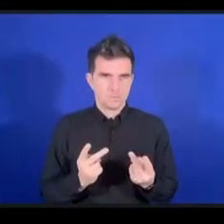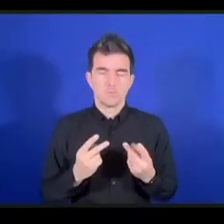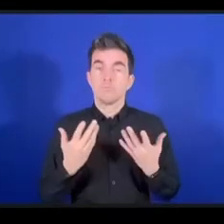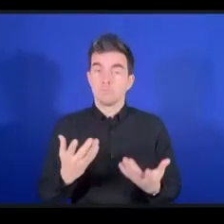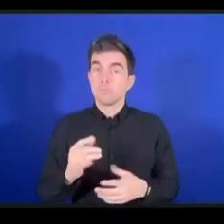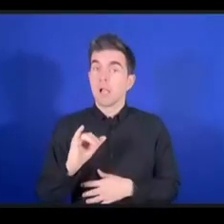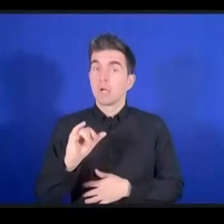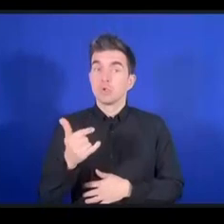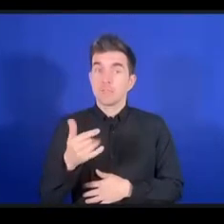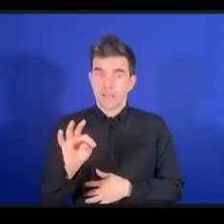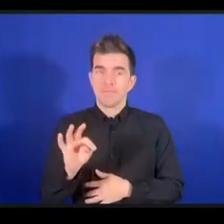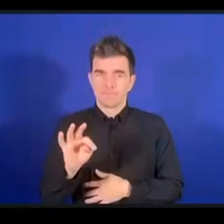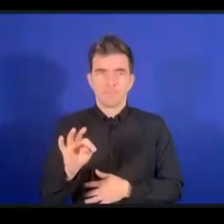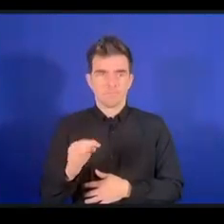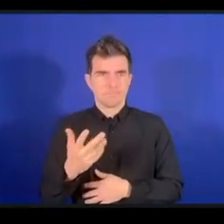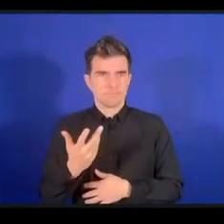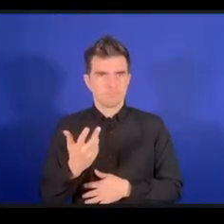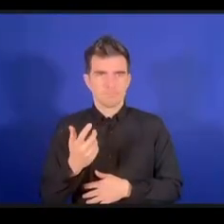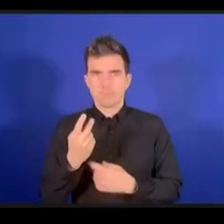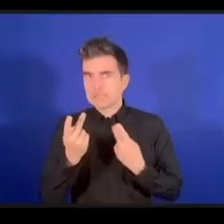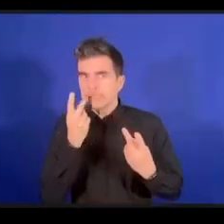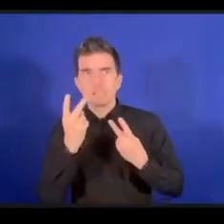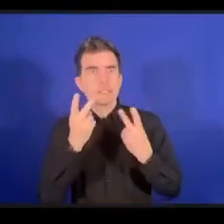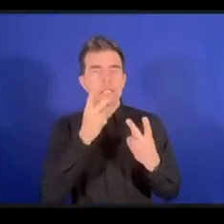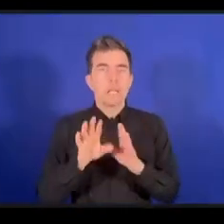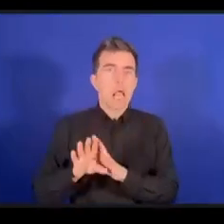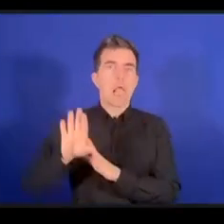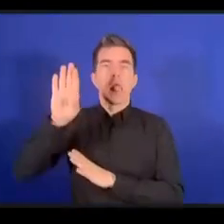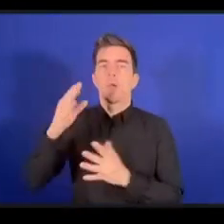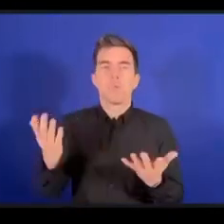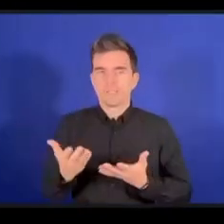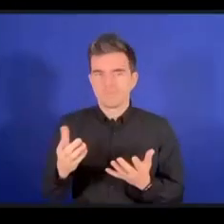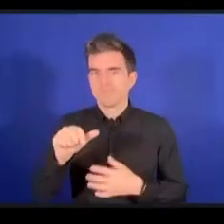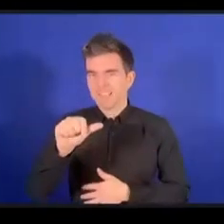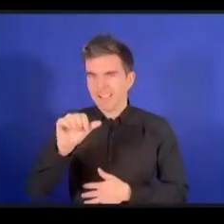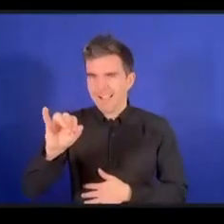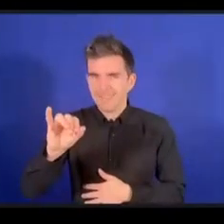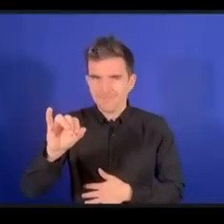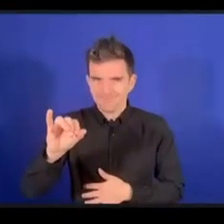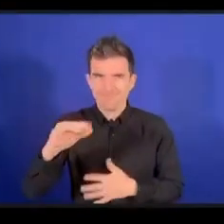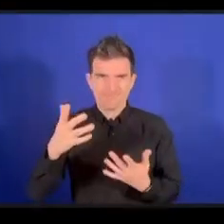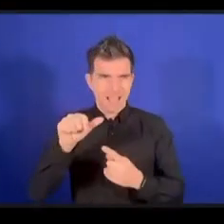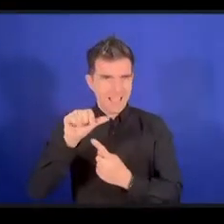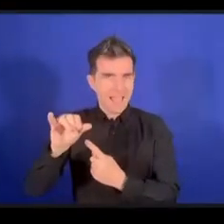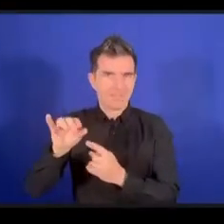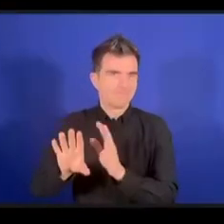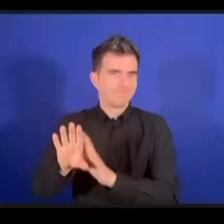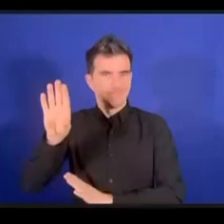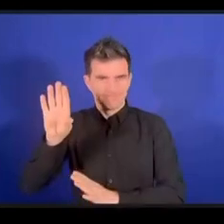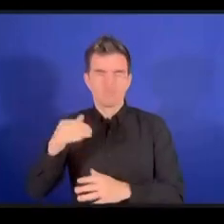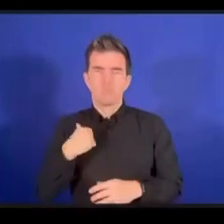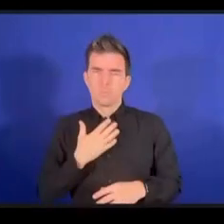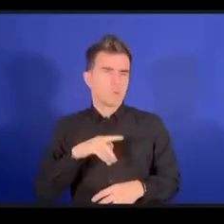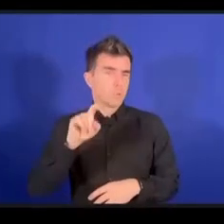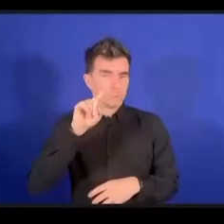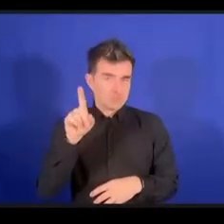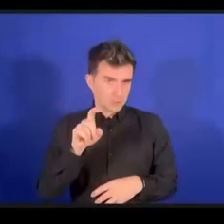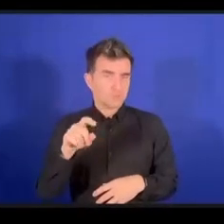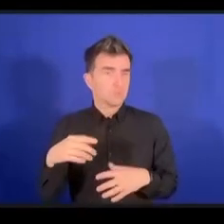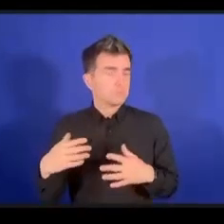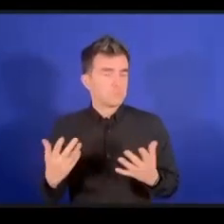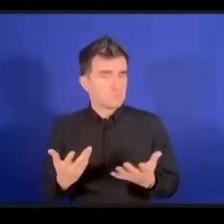plantearte la siguiente pregunta tú crees que haya un peligro a los valores